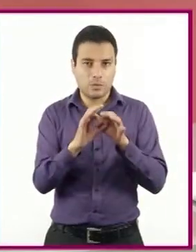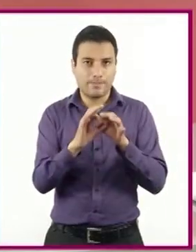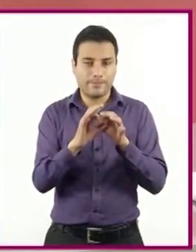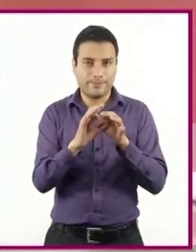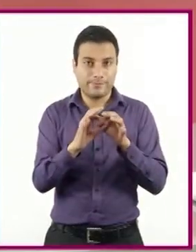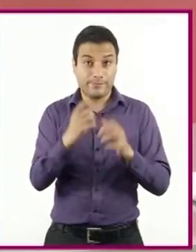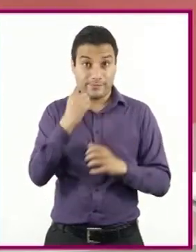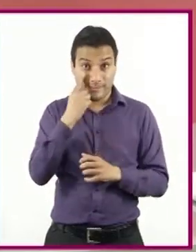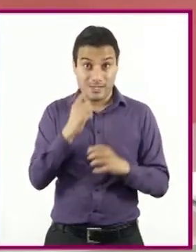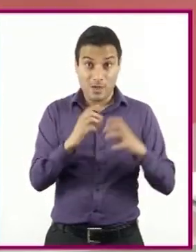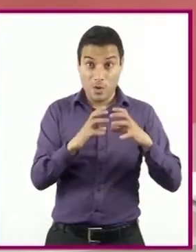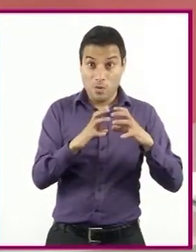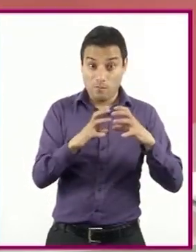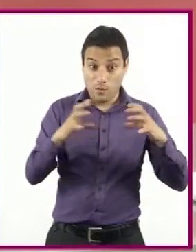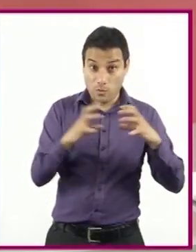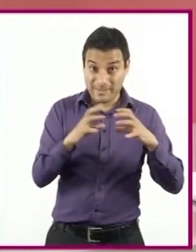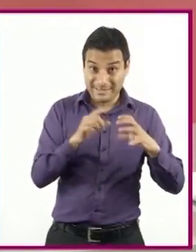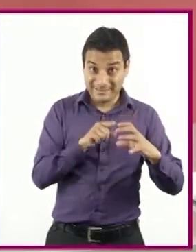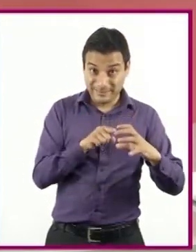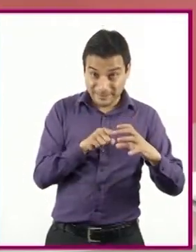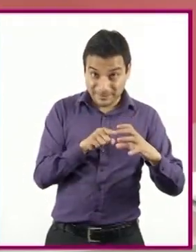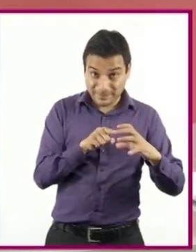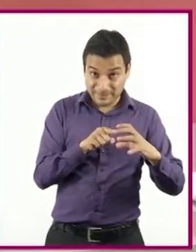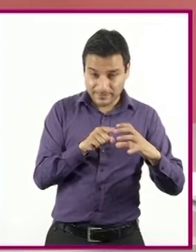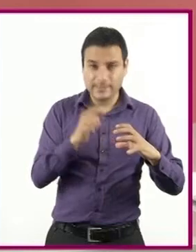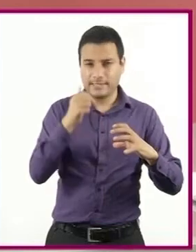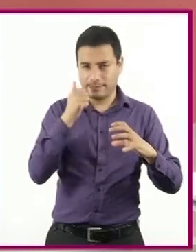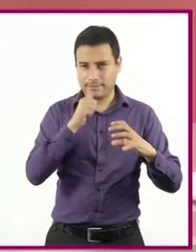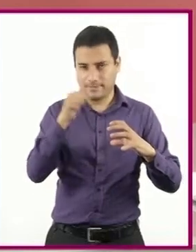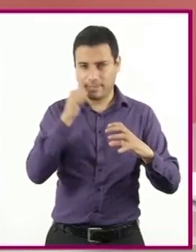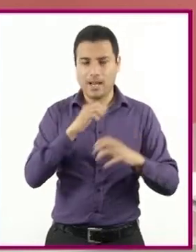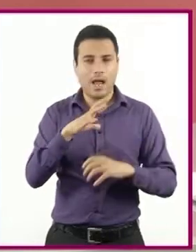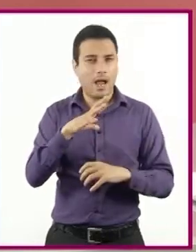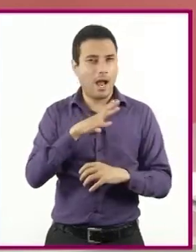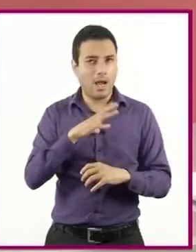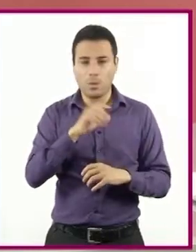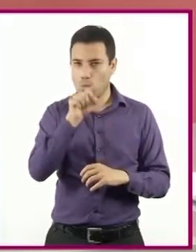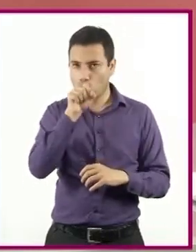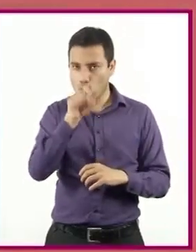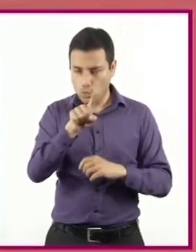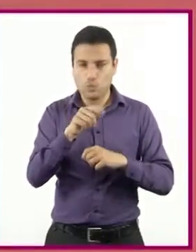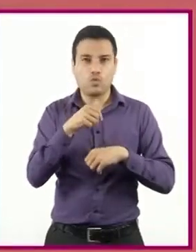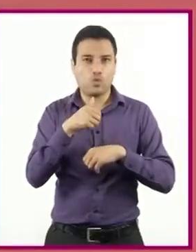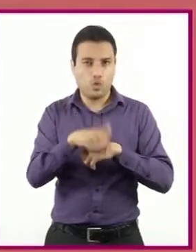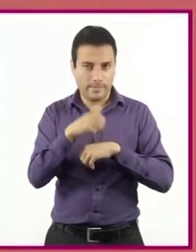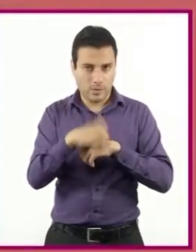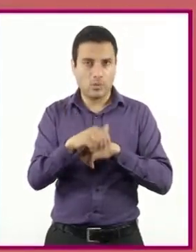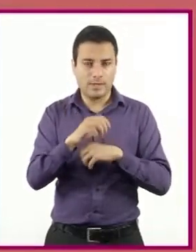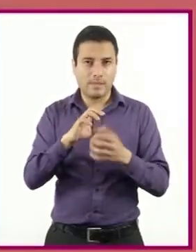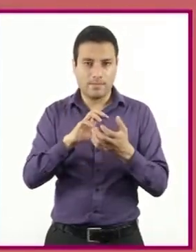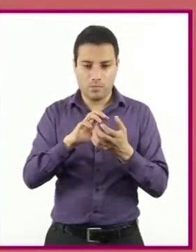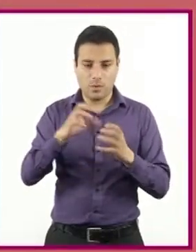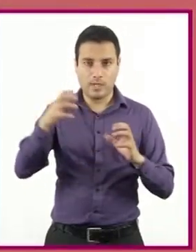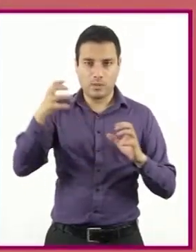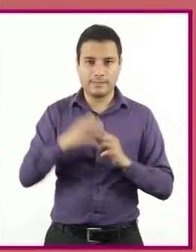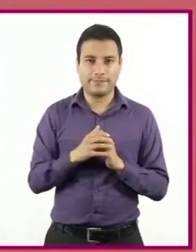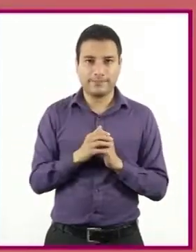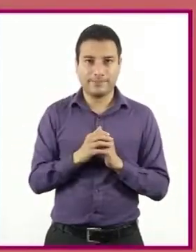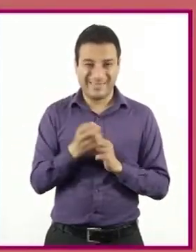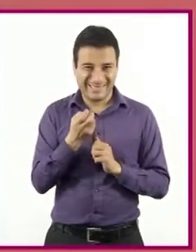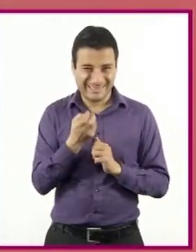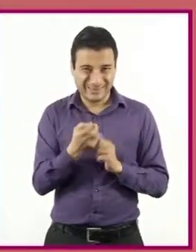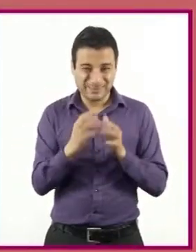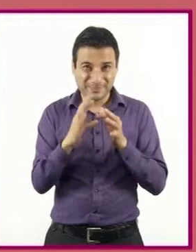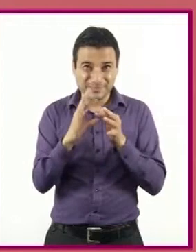volúmenes iguales, los rectángulos, siempre hay el mismo número de moléculas. Con base en estas